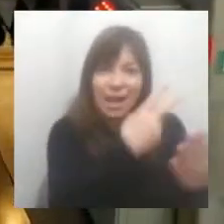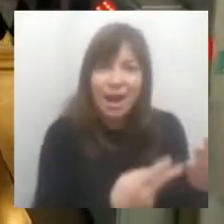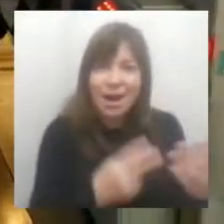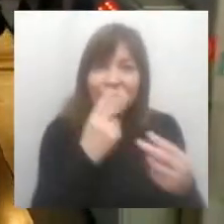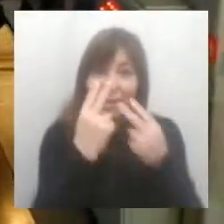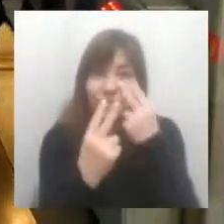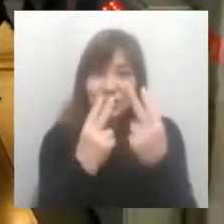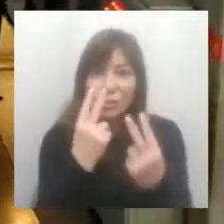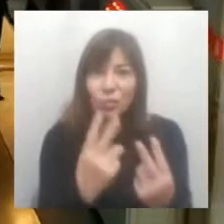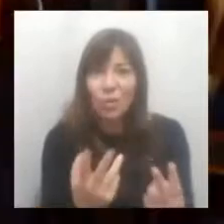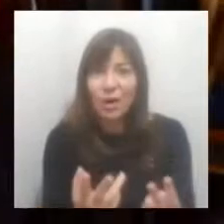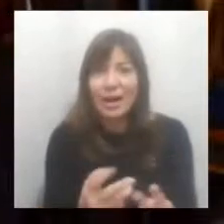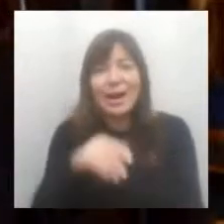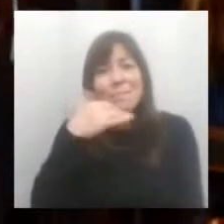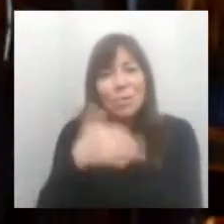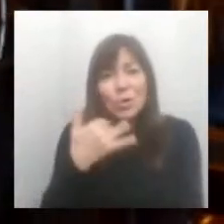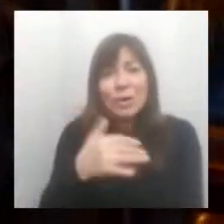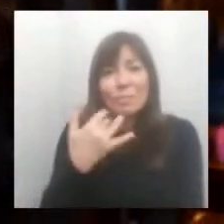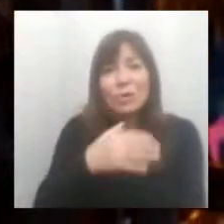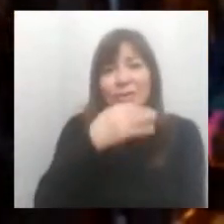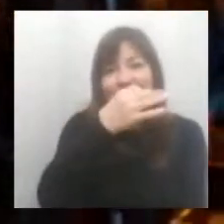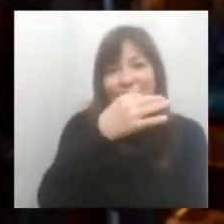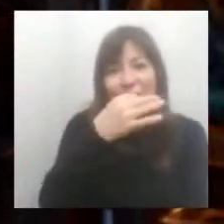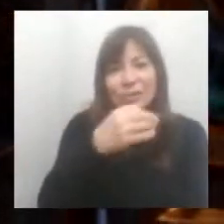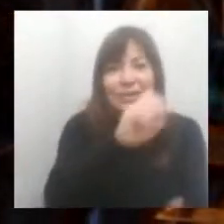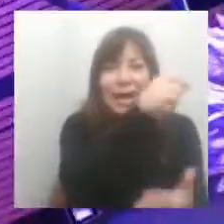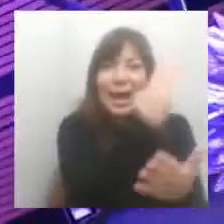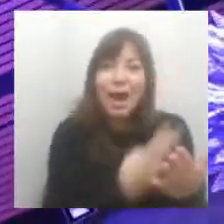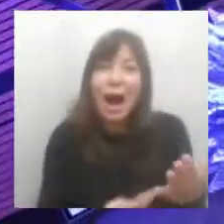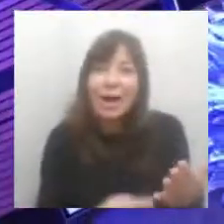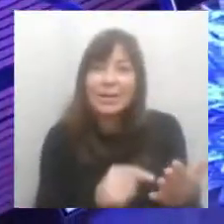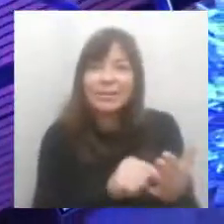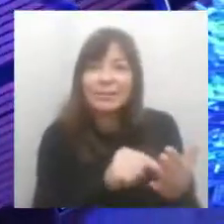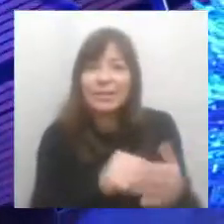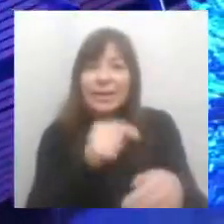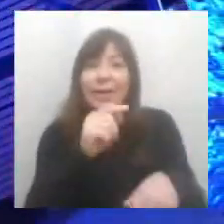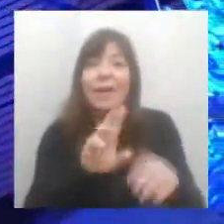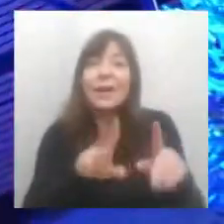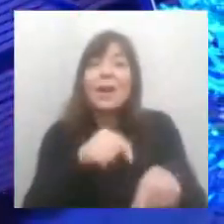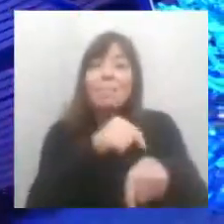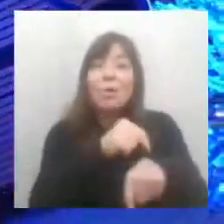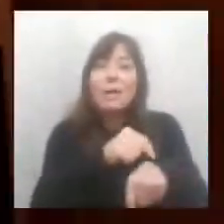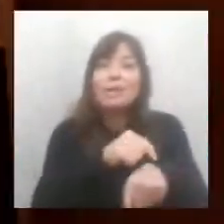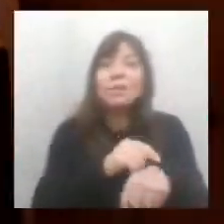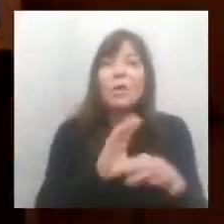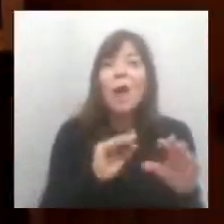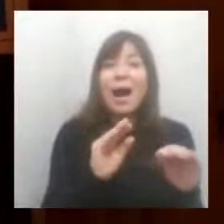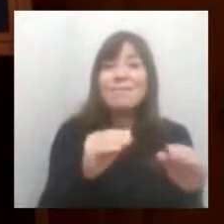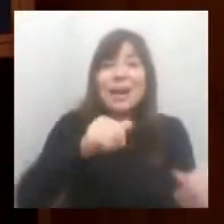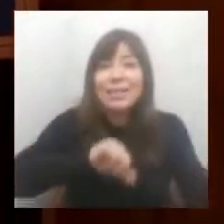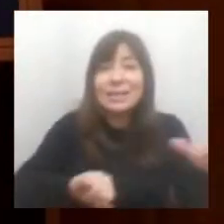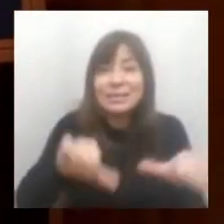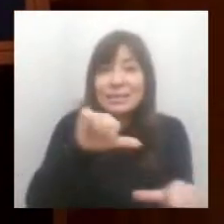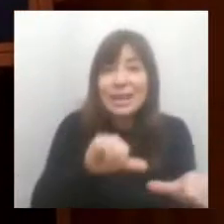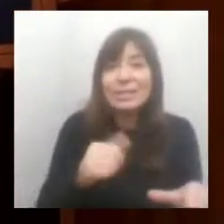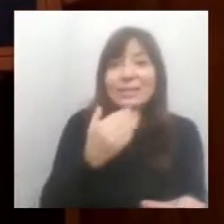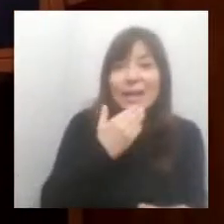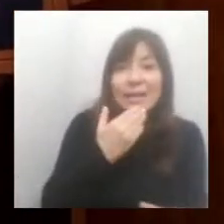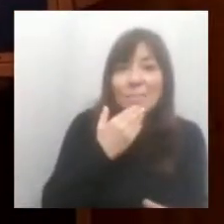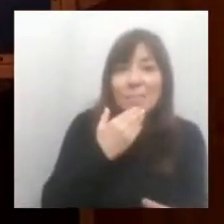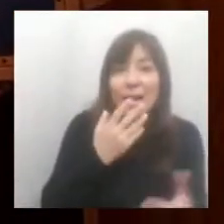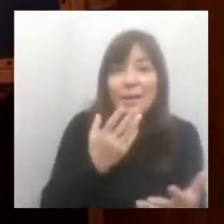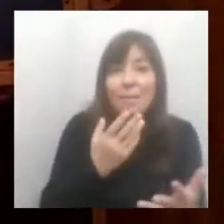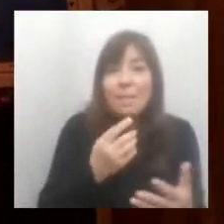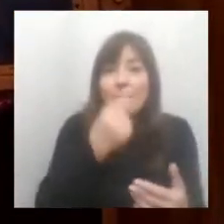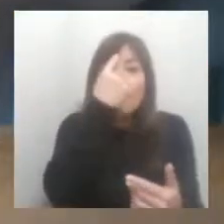contarles algo muy importante para nosotros, que es el arte a la hora de hablar de ciencia. La generación de animaciones también, por ejemplo, son